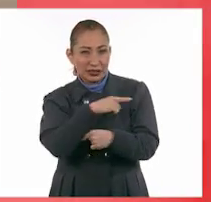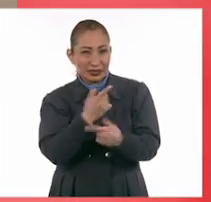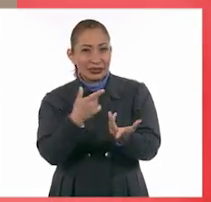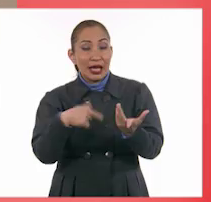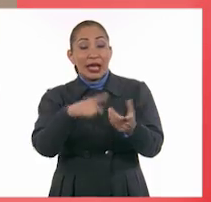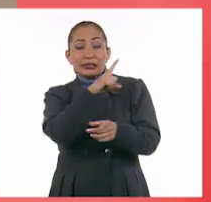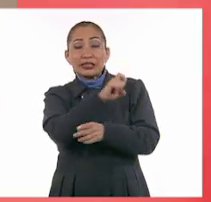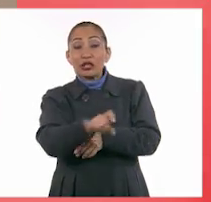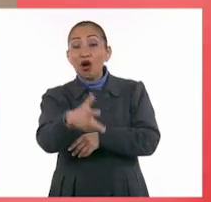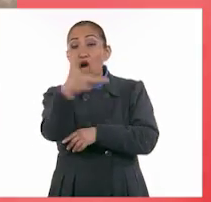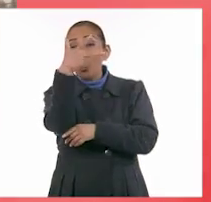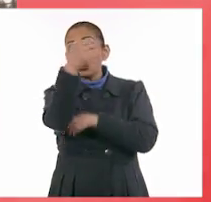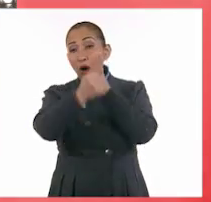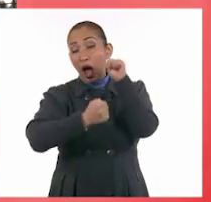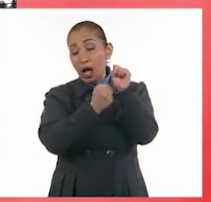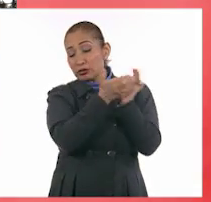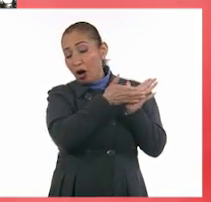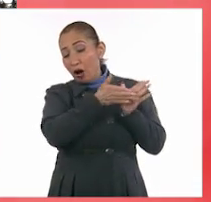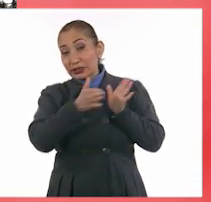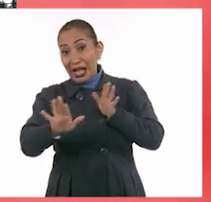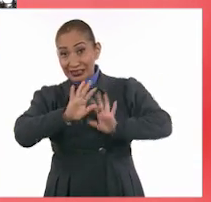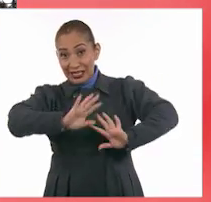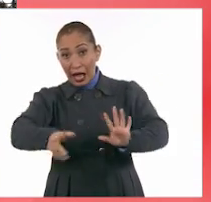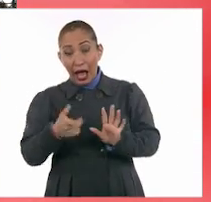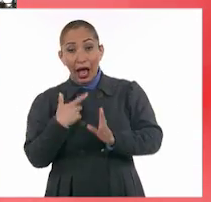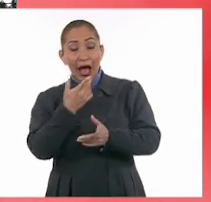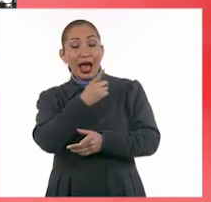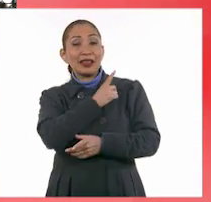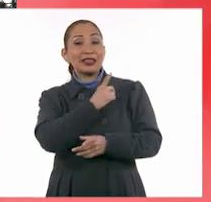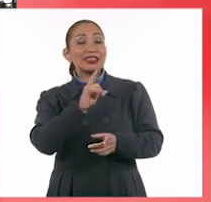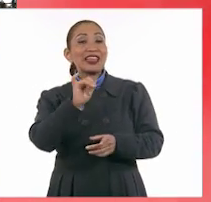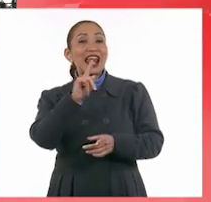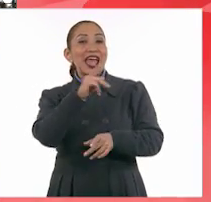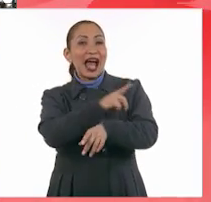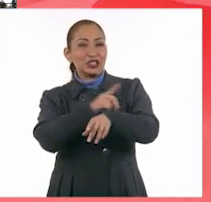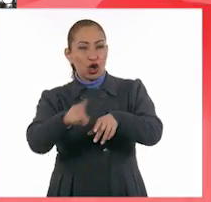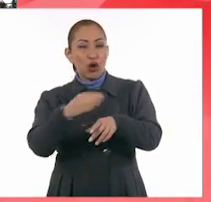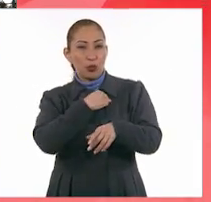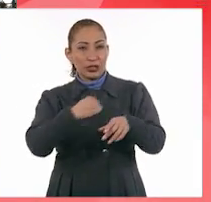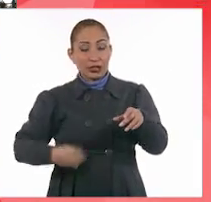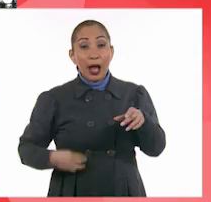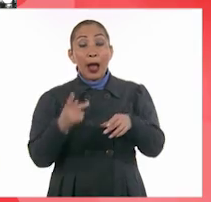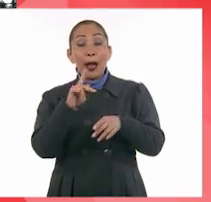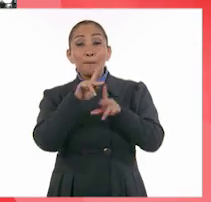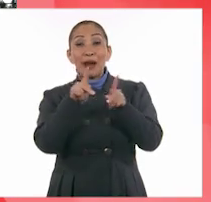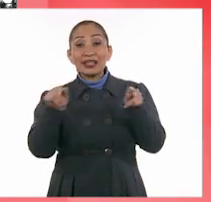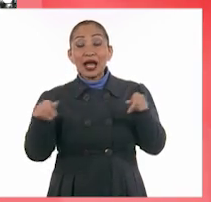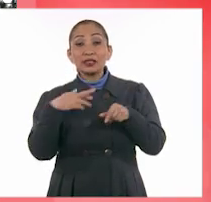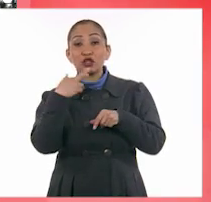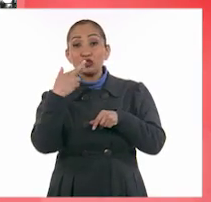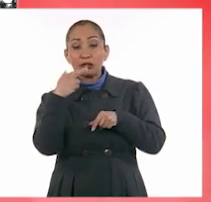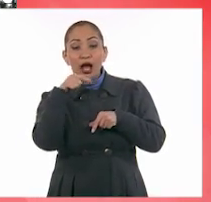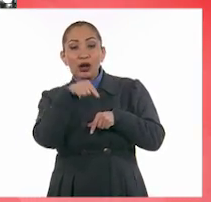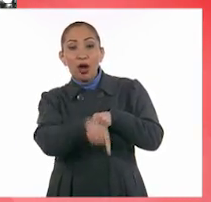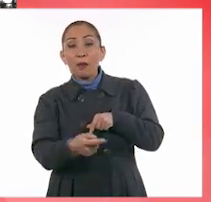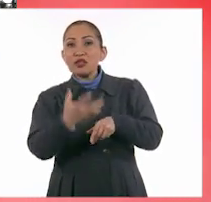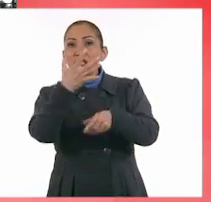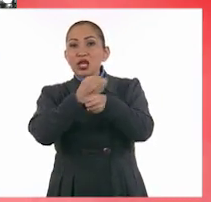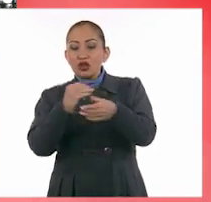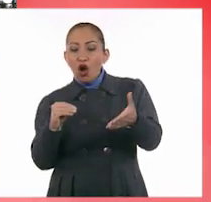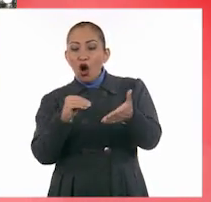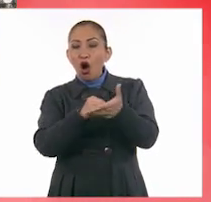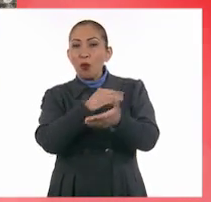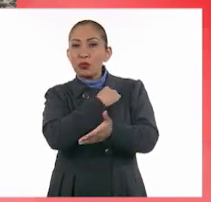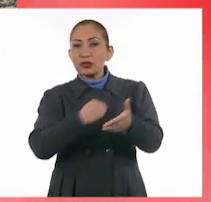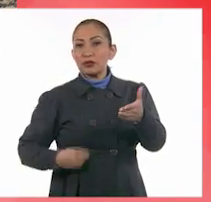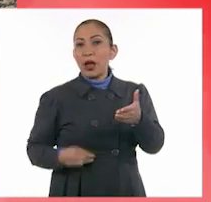de 108 años de haber sido delegación municipal de Tijuana, Playas de Rosarito se convierte en el 5º municipio